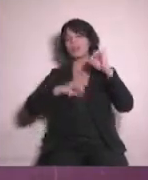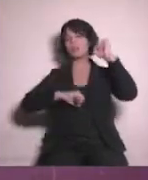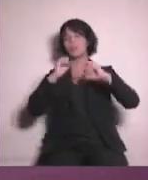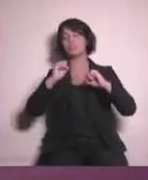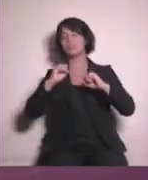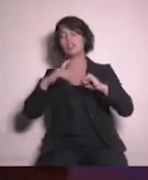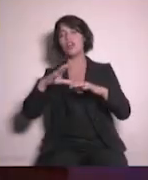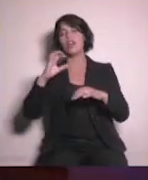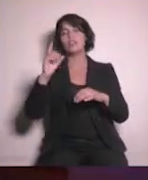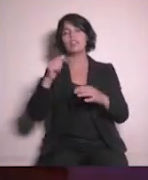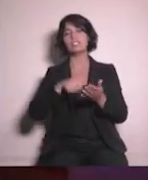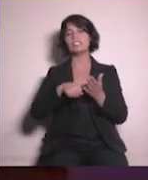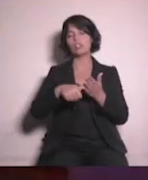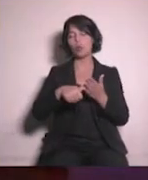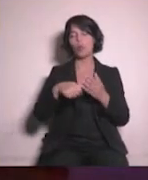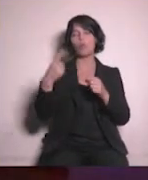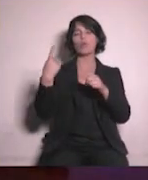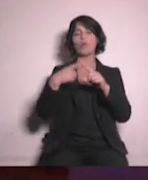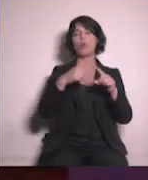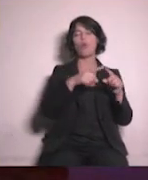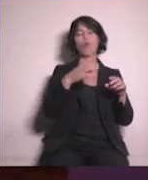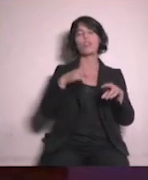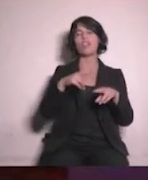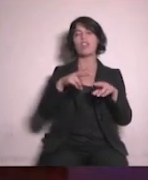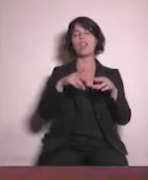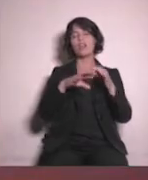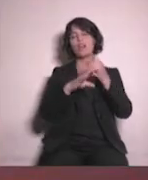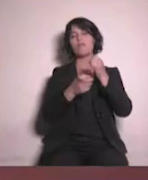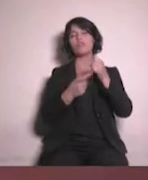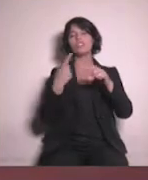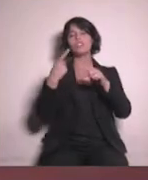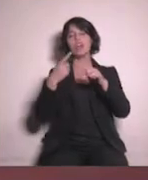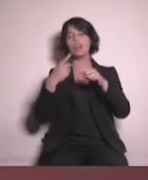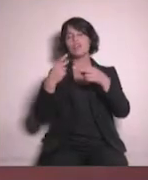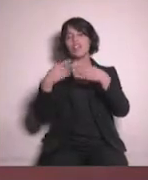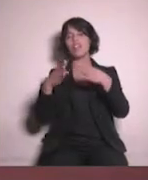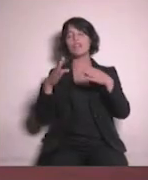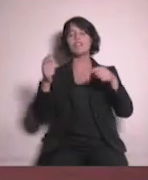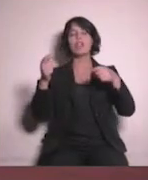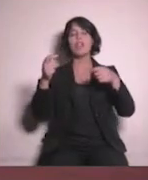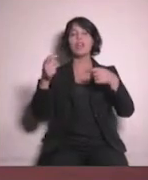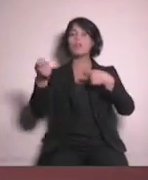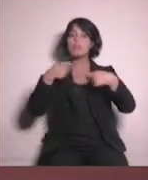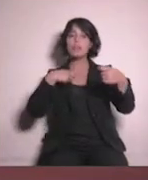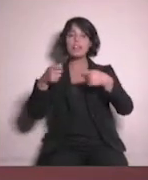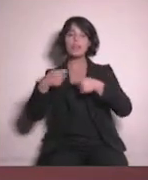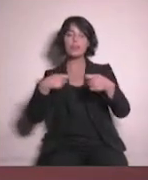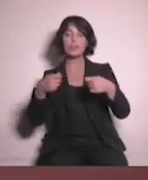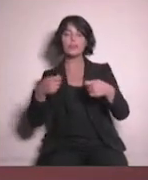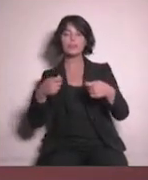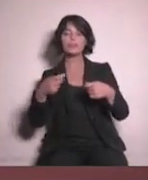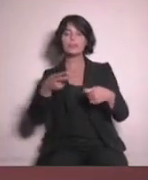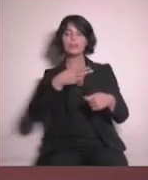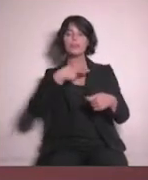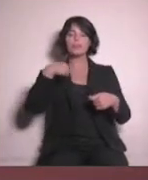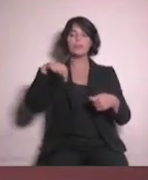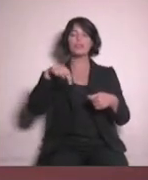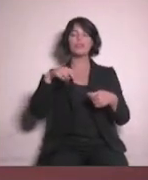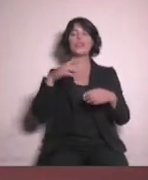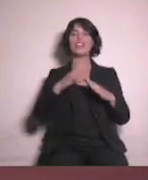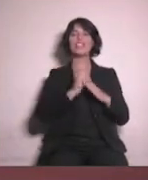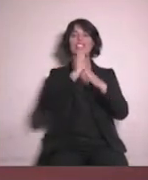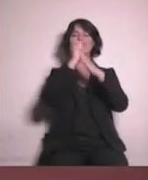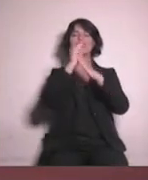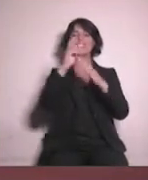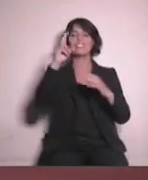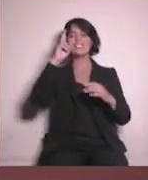corredora de bolsa, etc. Bueno, en ese mercado nosotros somos el líder indiscutido. Tenemos